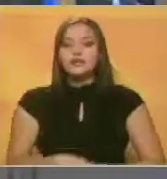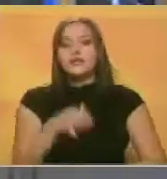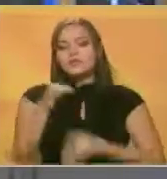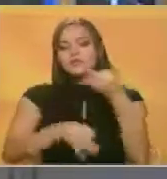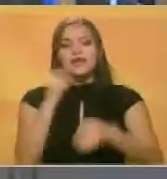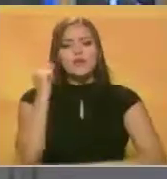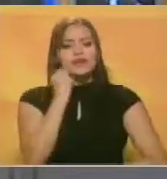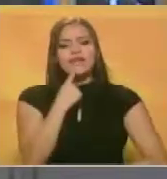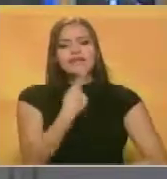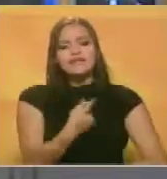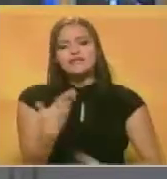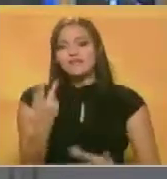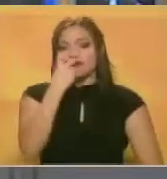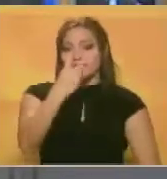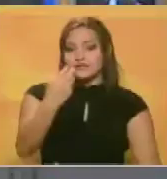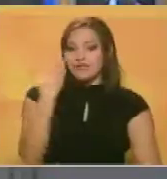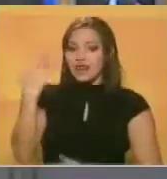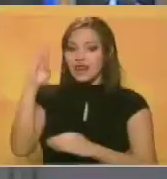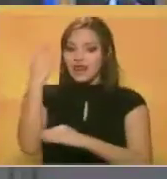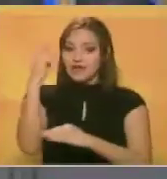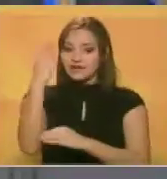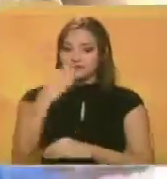el reporte de su visita al Estado Lara.